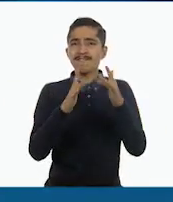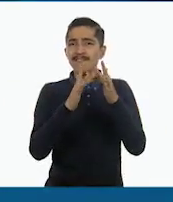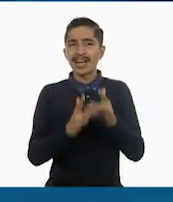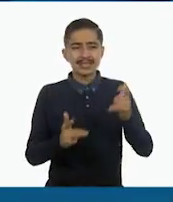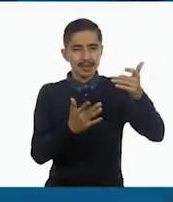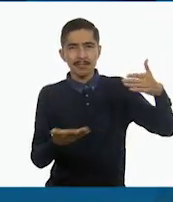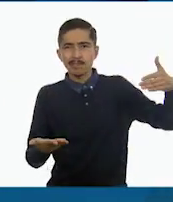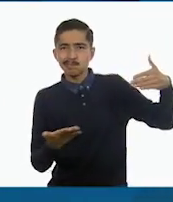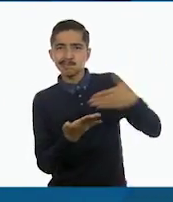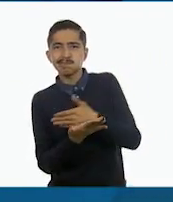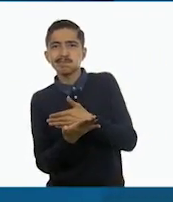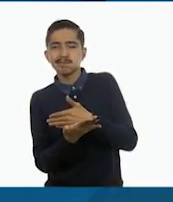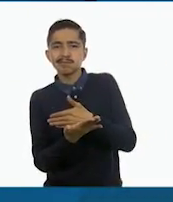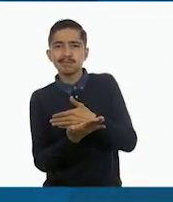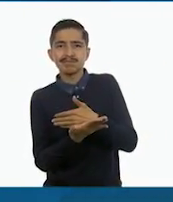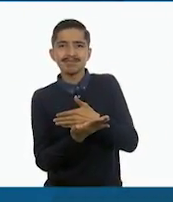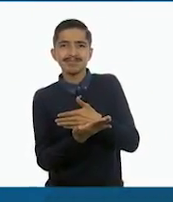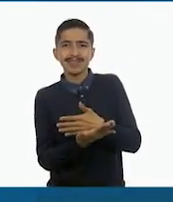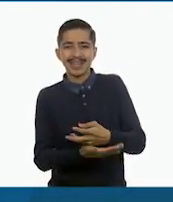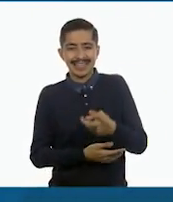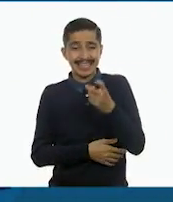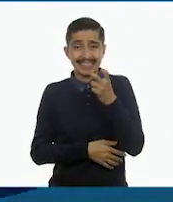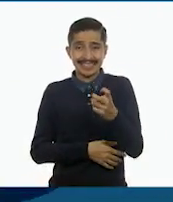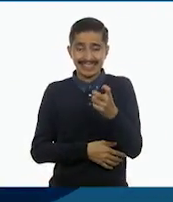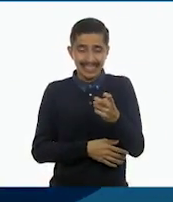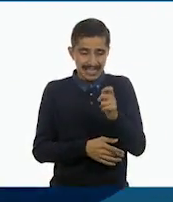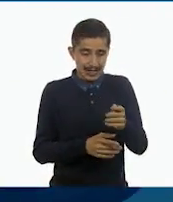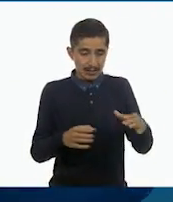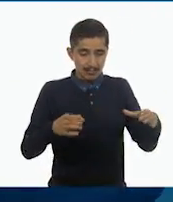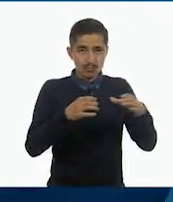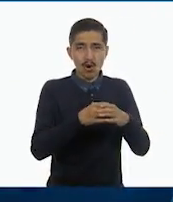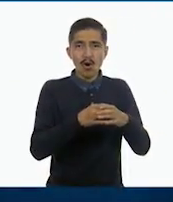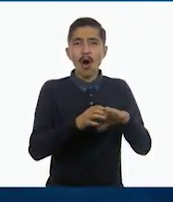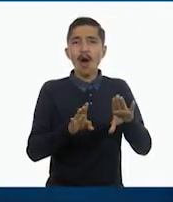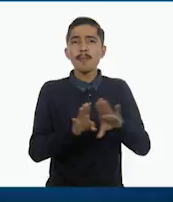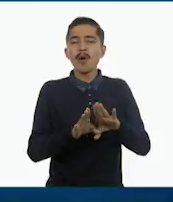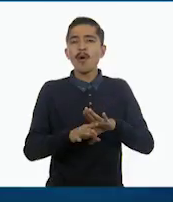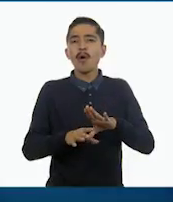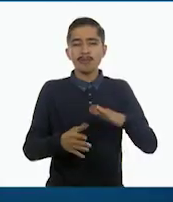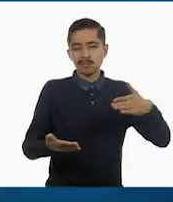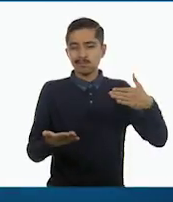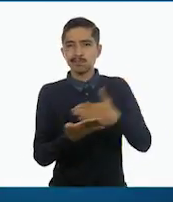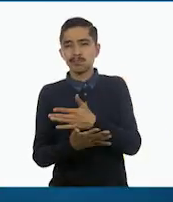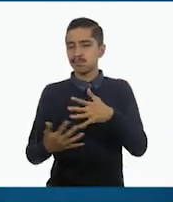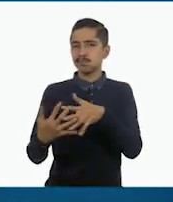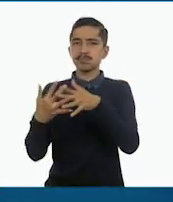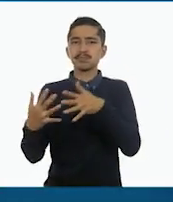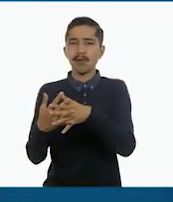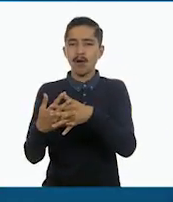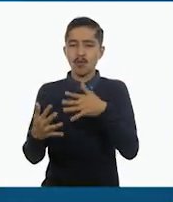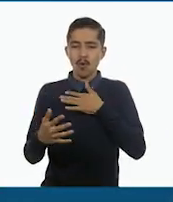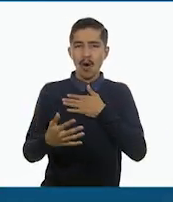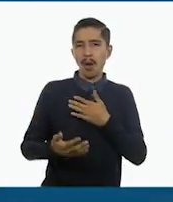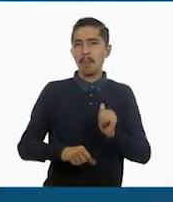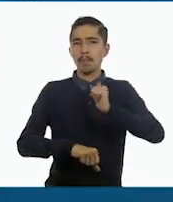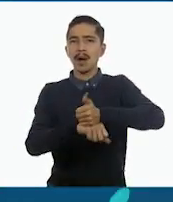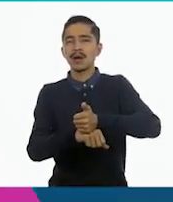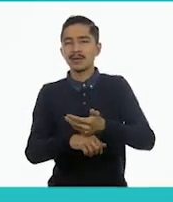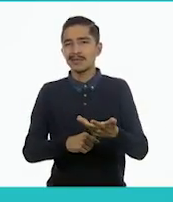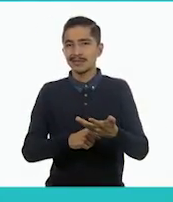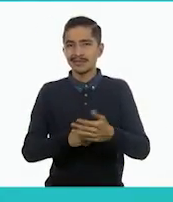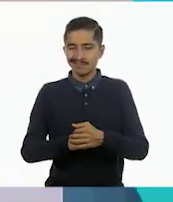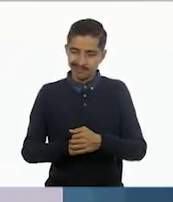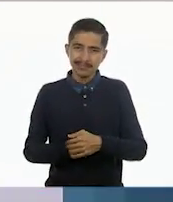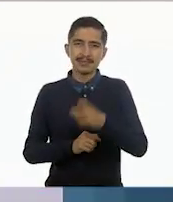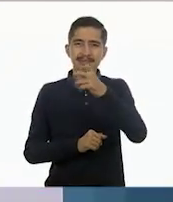francés. O sea, el imperio era un régimen que se había impuesto por la fuerza. Por eso, durante el periodo